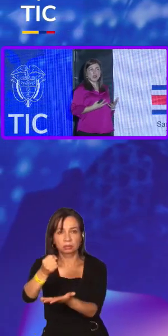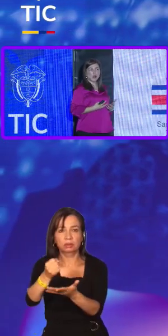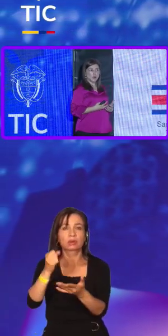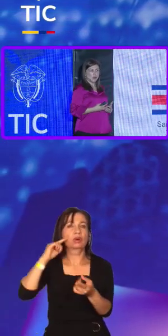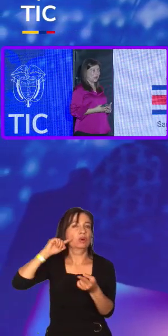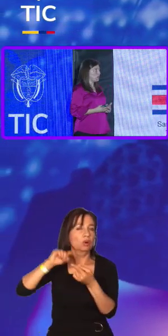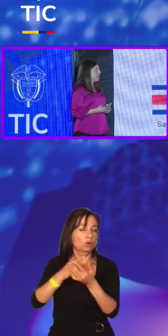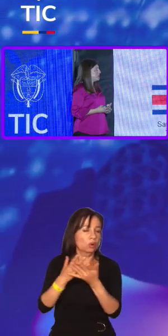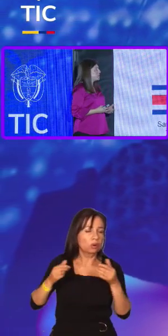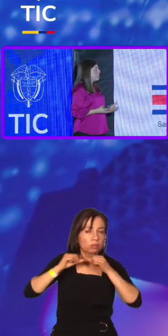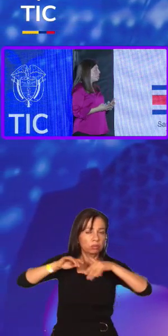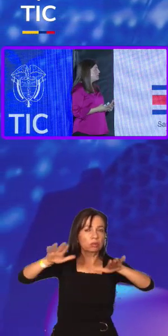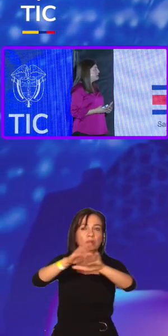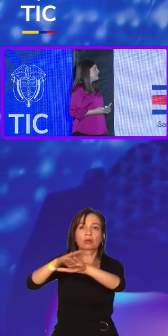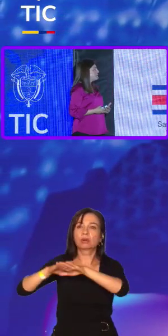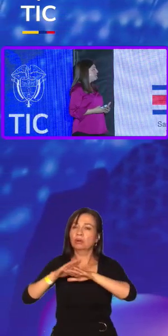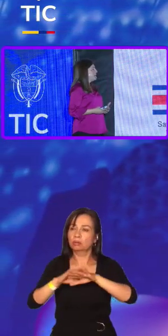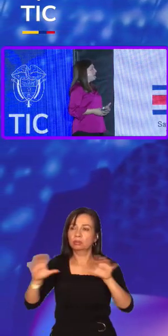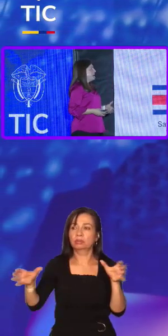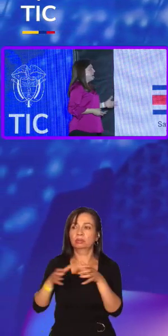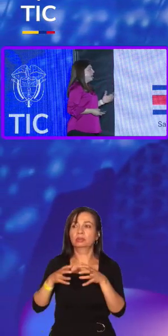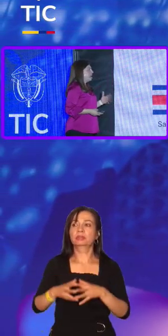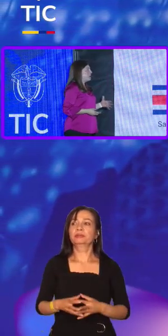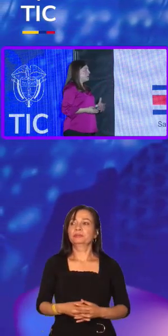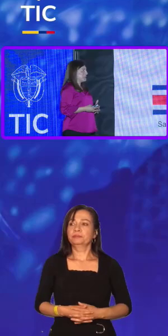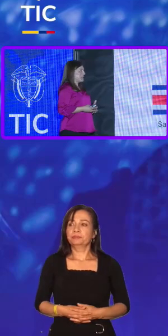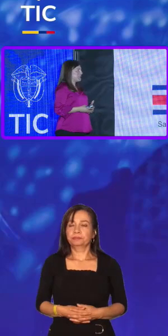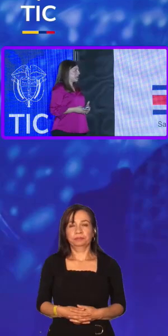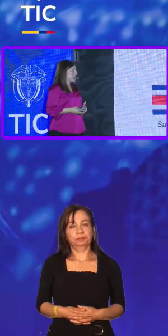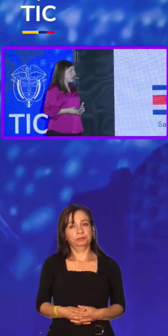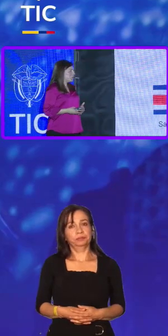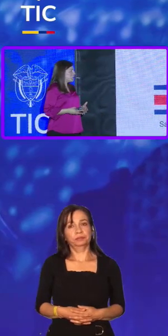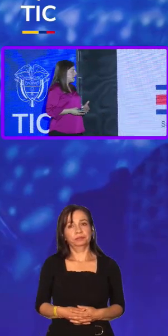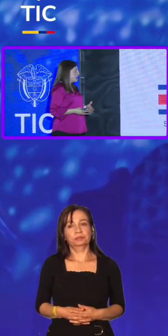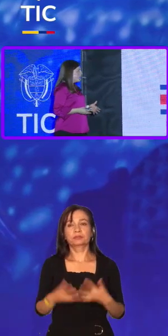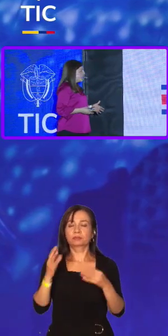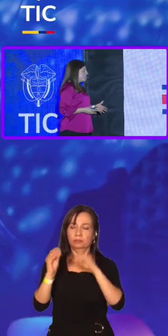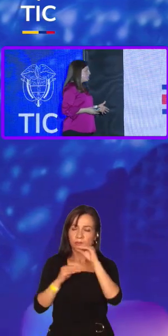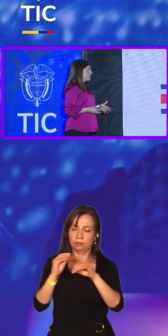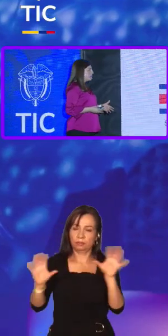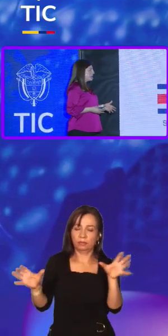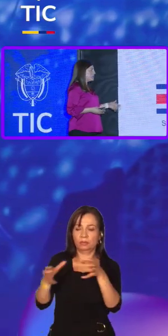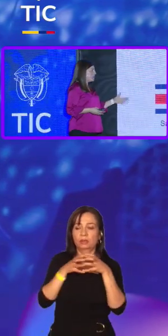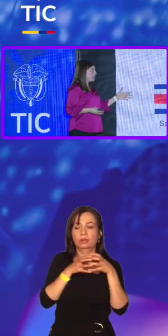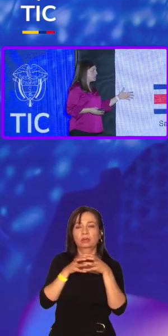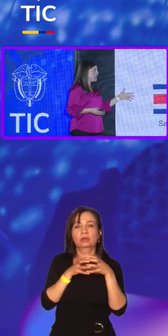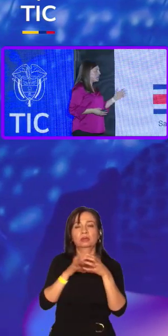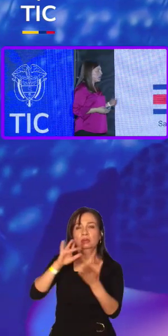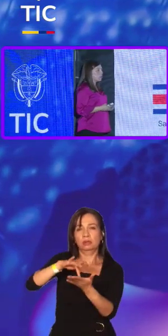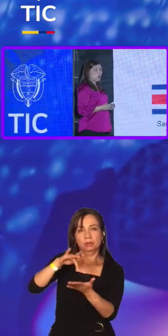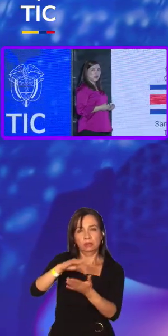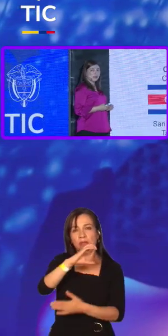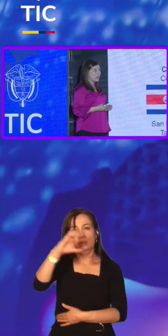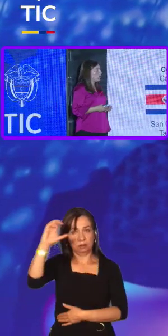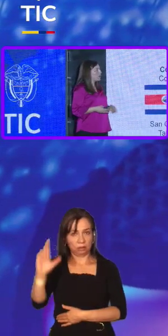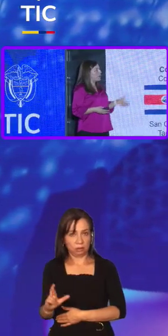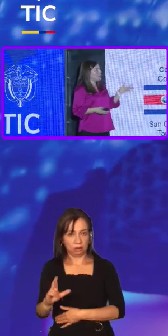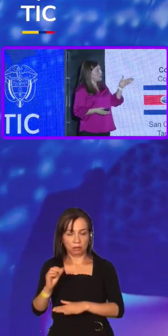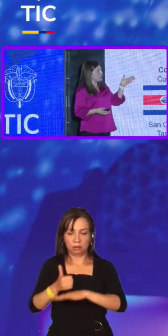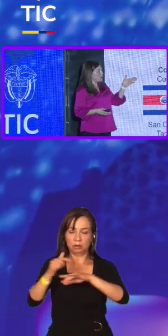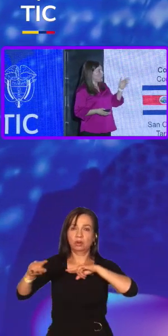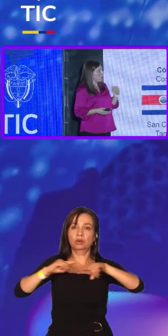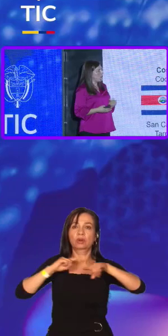propósitos, para sus propias convocatorias conjuntas. Entonces, creamos un equipo donde participan Costa Rica